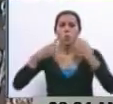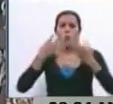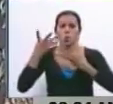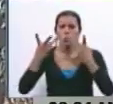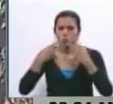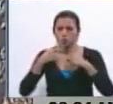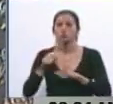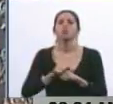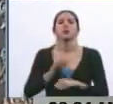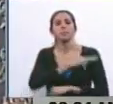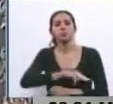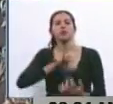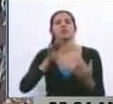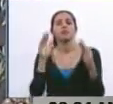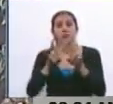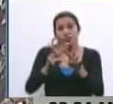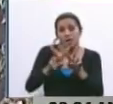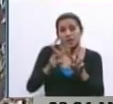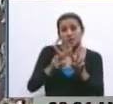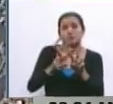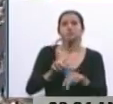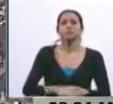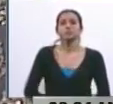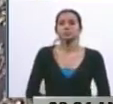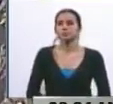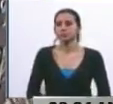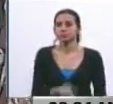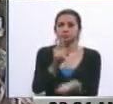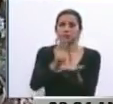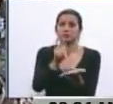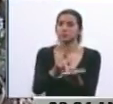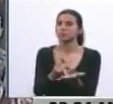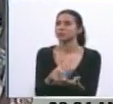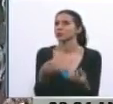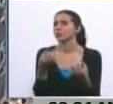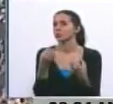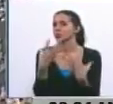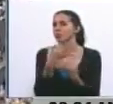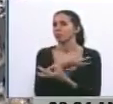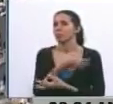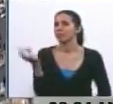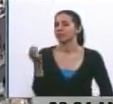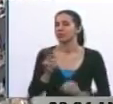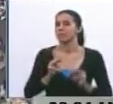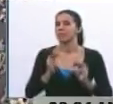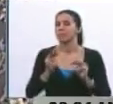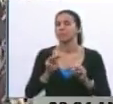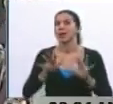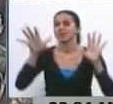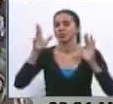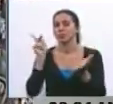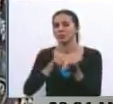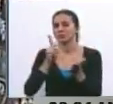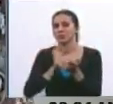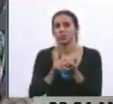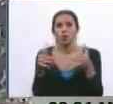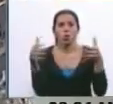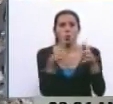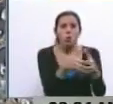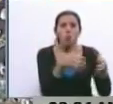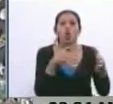Gran Misión Vivienda Venezuela, y la participación ha sido maravillosa. Colectivos,